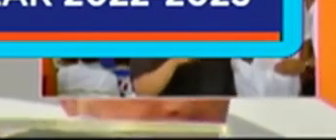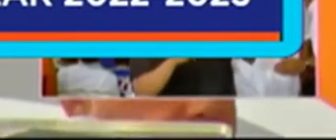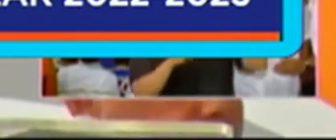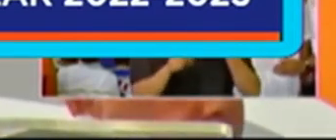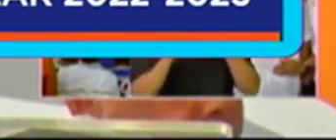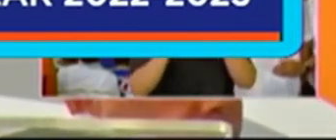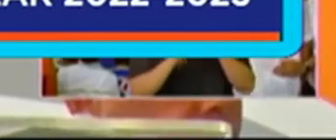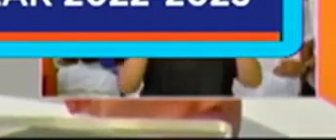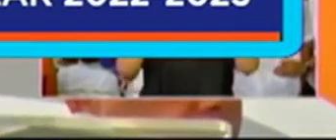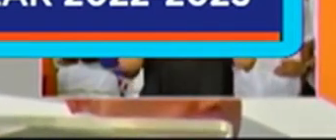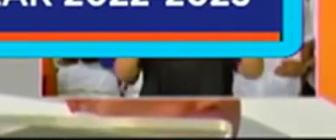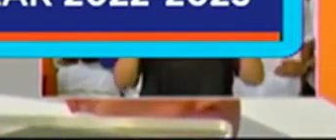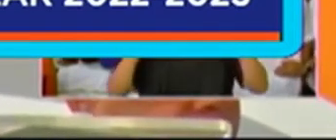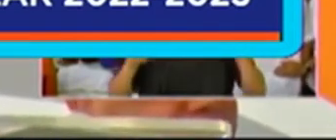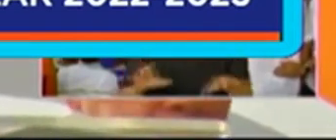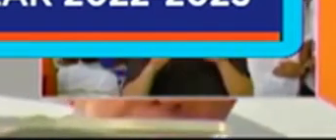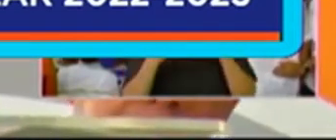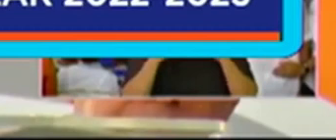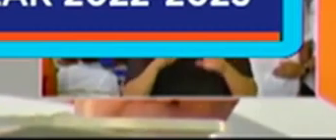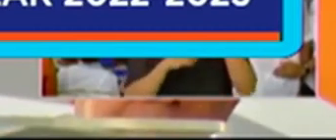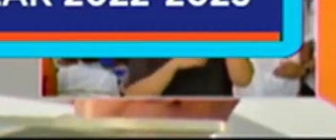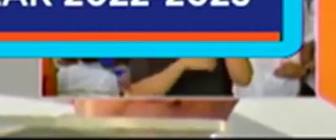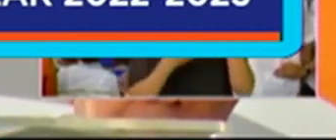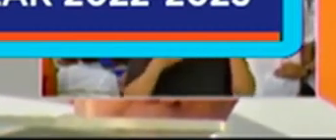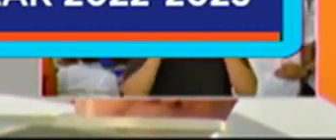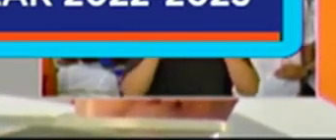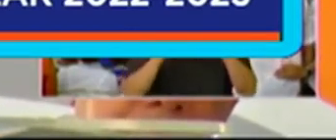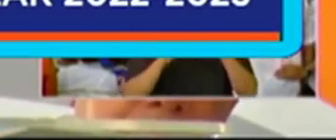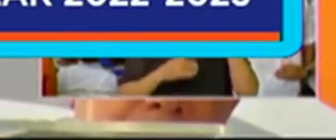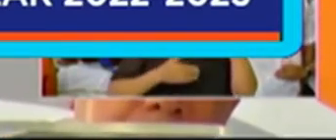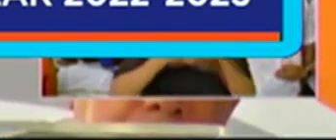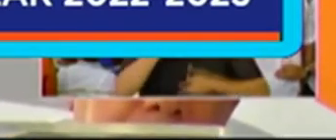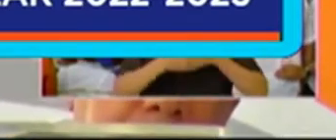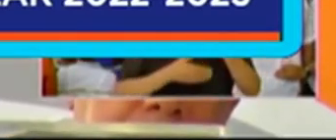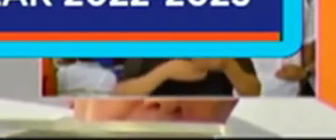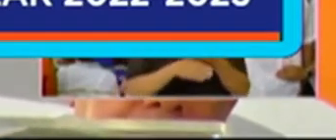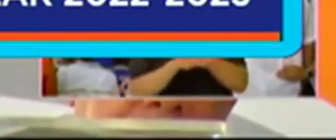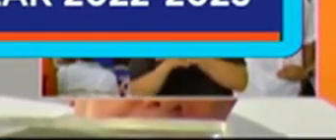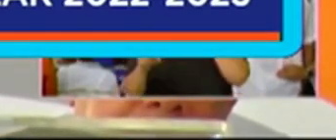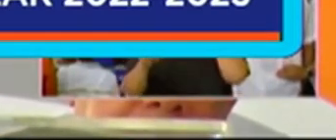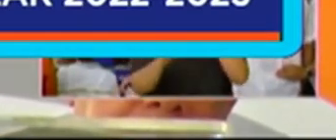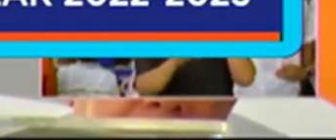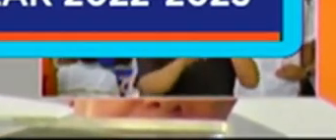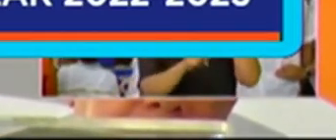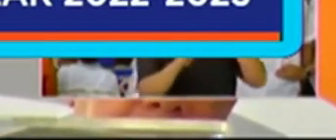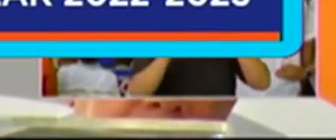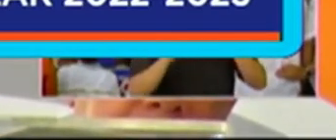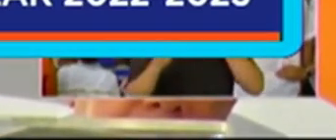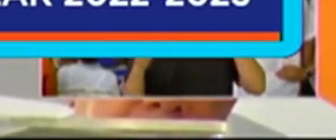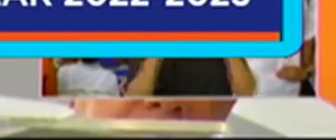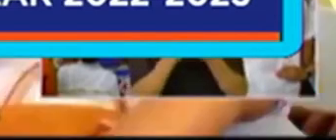Dominicana. Primer año que vamos a iniciar ya post pandemia, después de la pandemia. Hacia las metas deseadas de una educación de